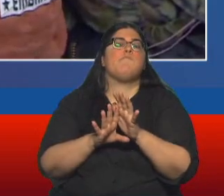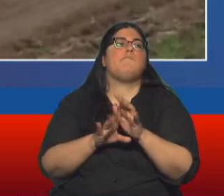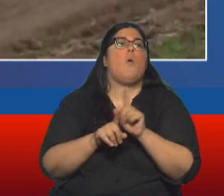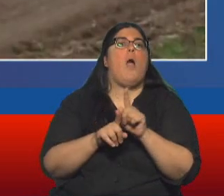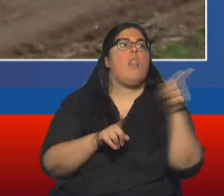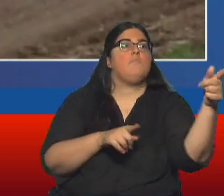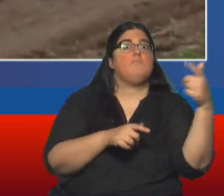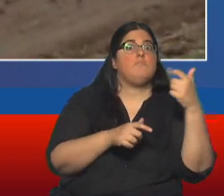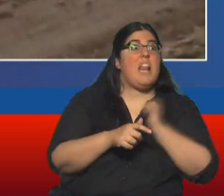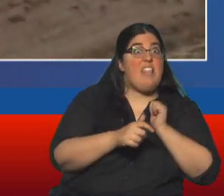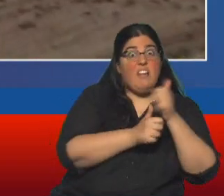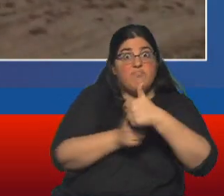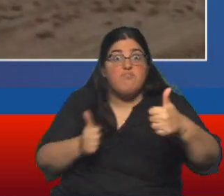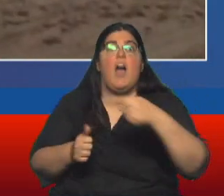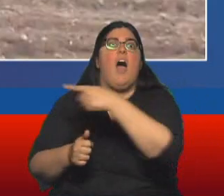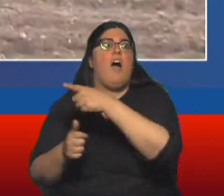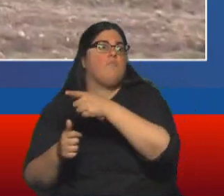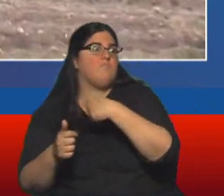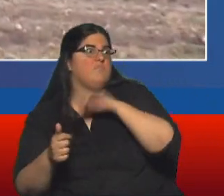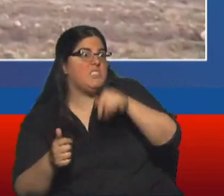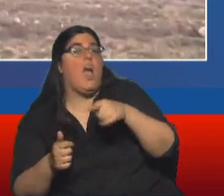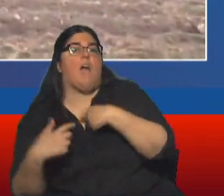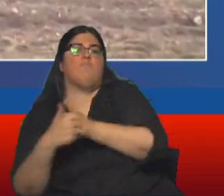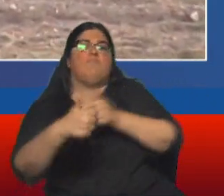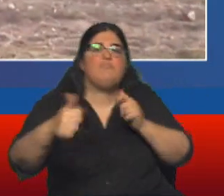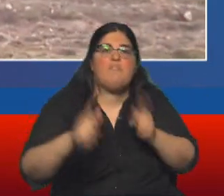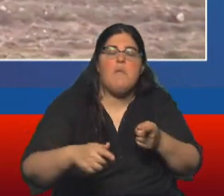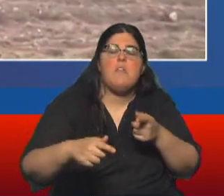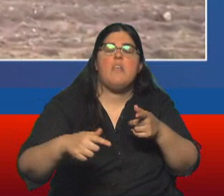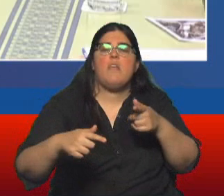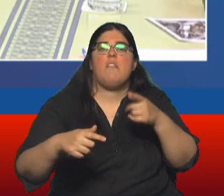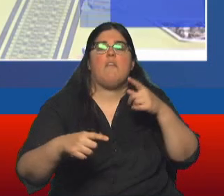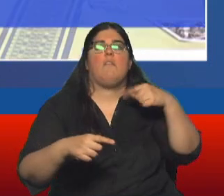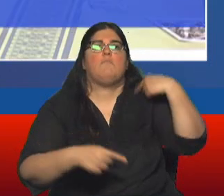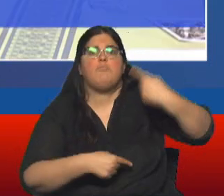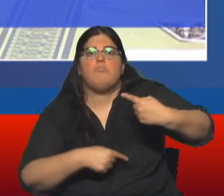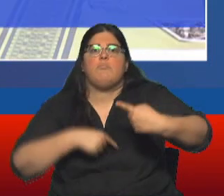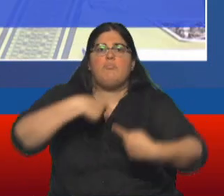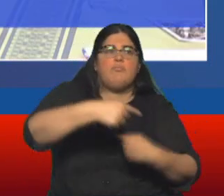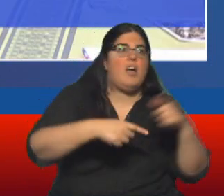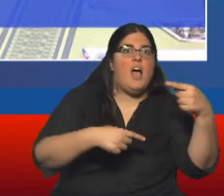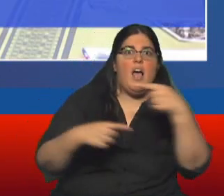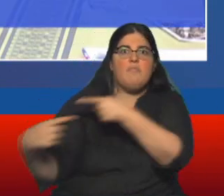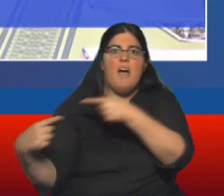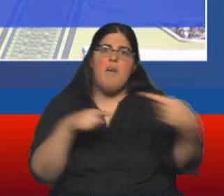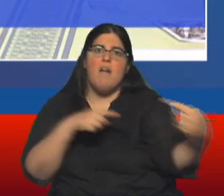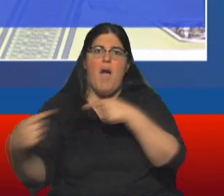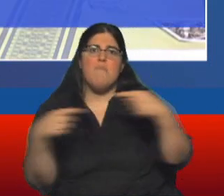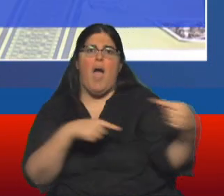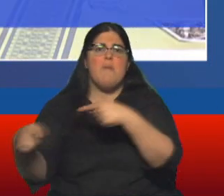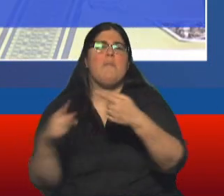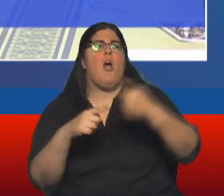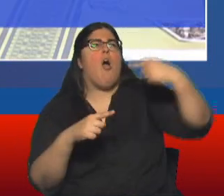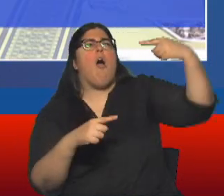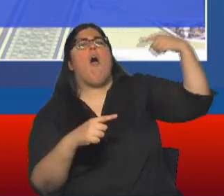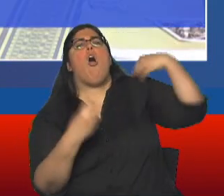contra una acción que responde a otra cosa y ya no se sabe dónde arrancó y qué responde a qué. Es muy difícil buscar el origen,